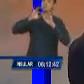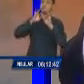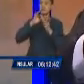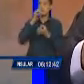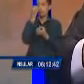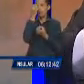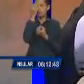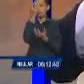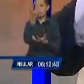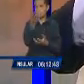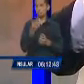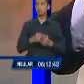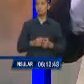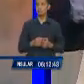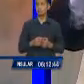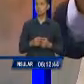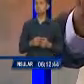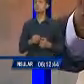las